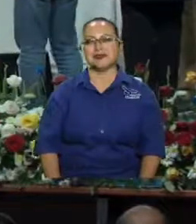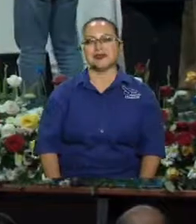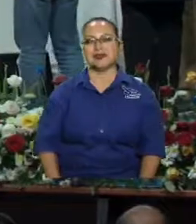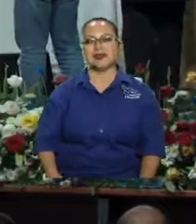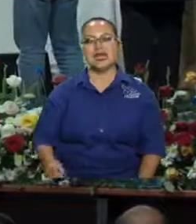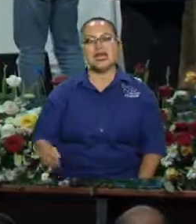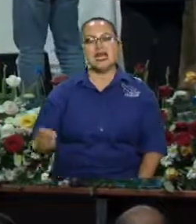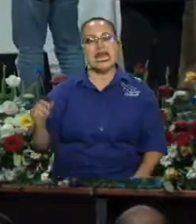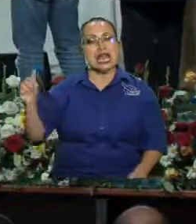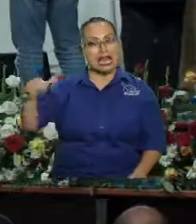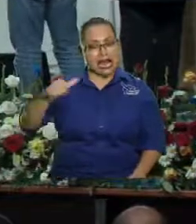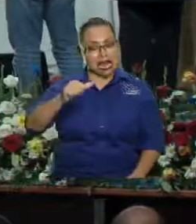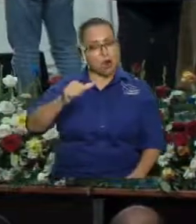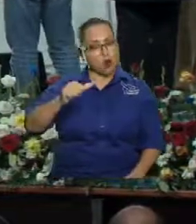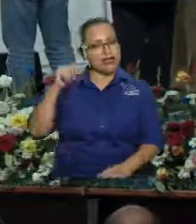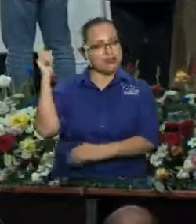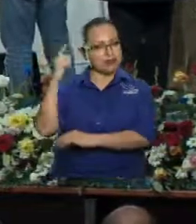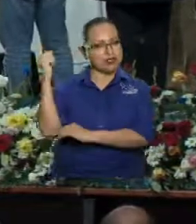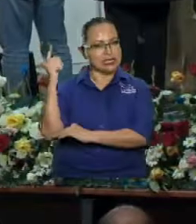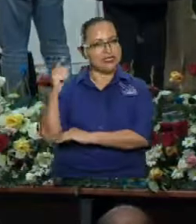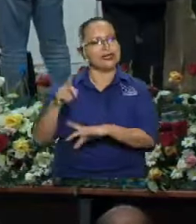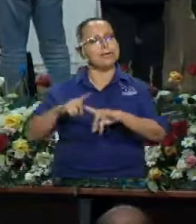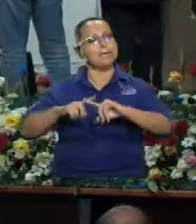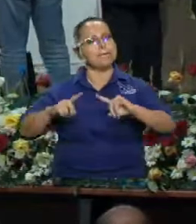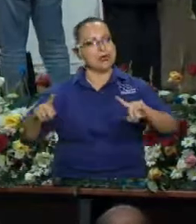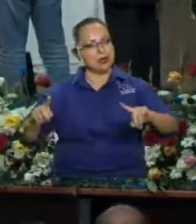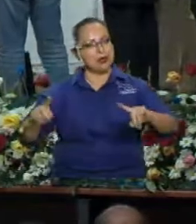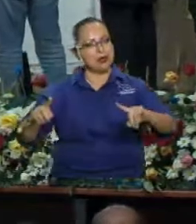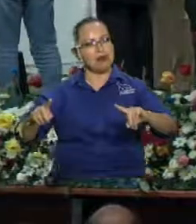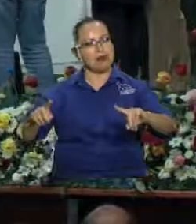Es vital, pero mire, si es que